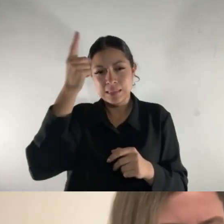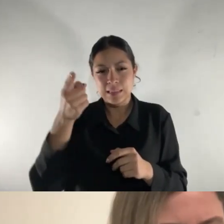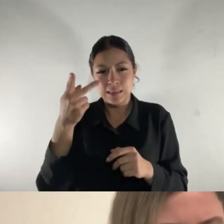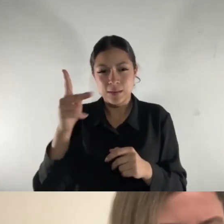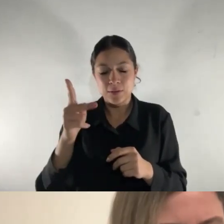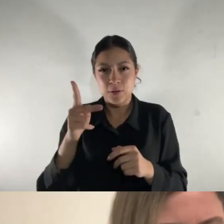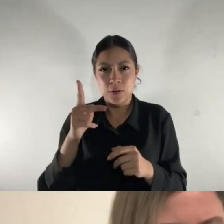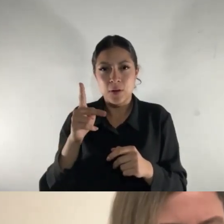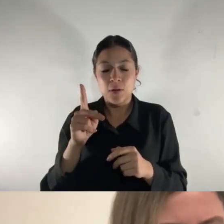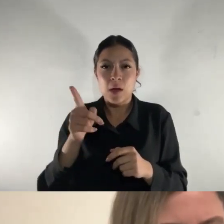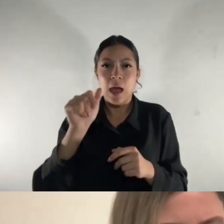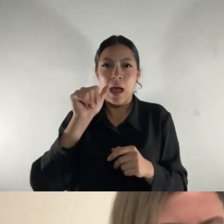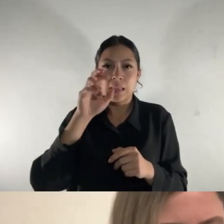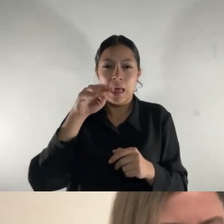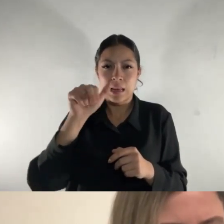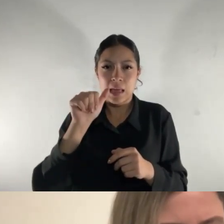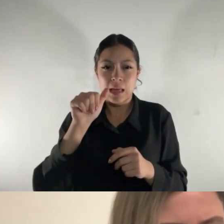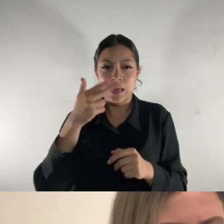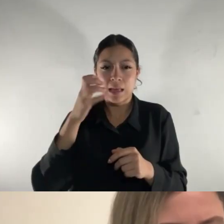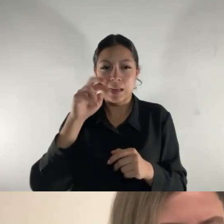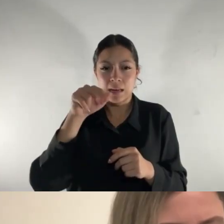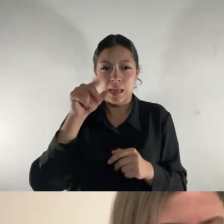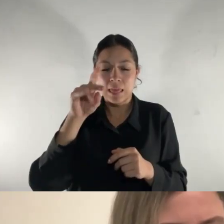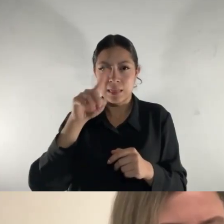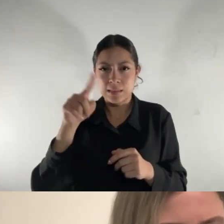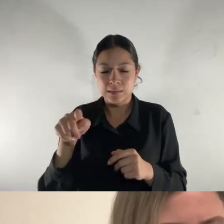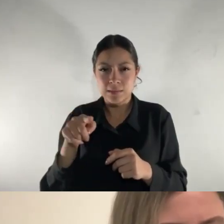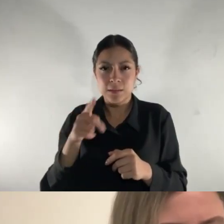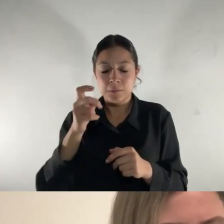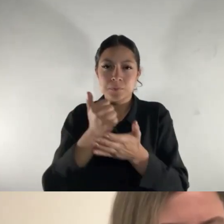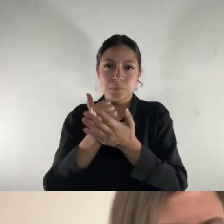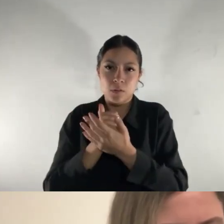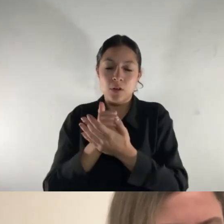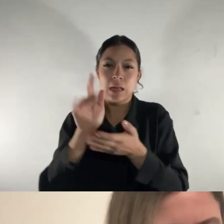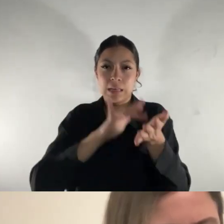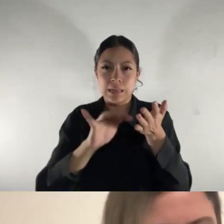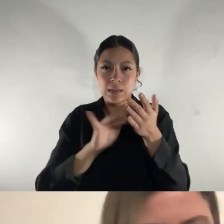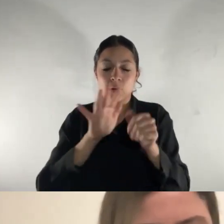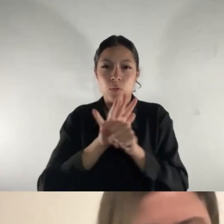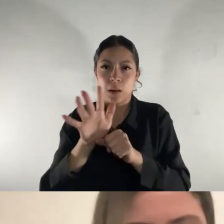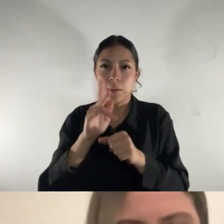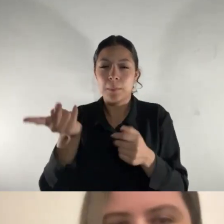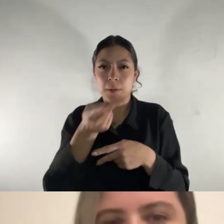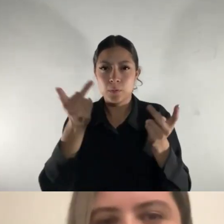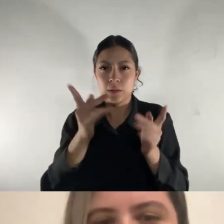Gómez de Coamex, que nos ayude a leer las preguntas del chat y los comentarios. Gracias, Diana.